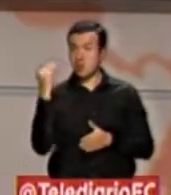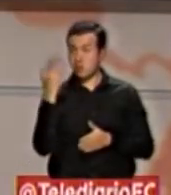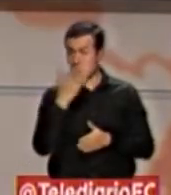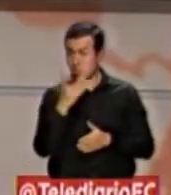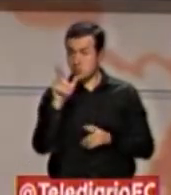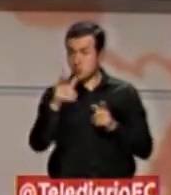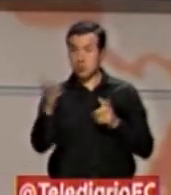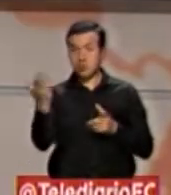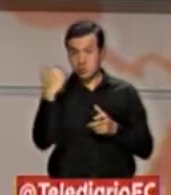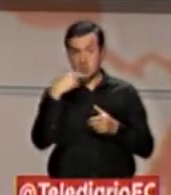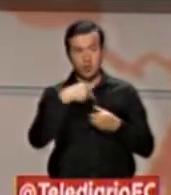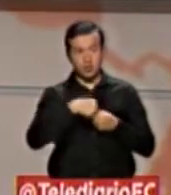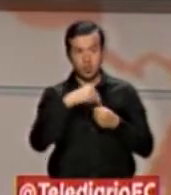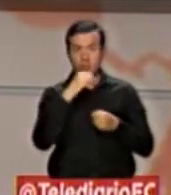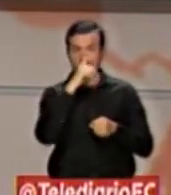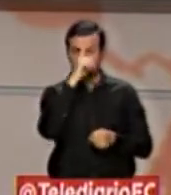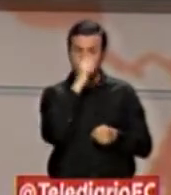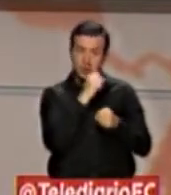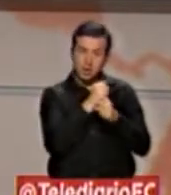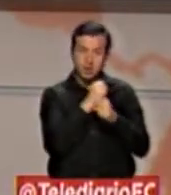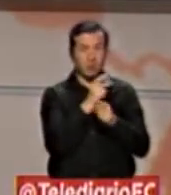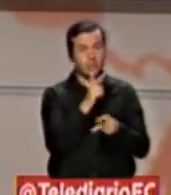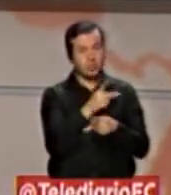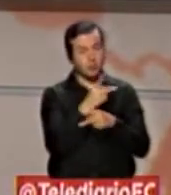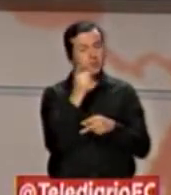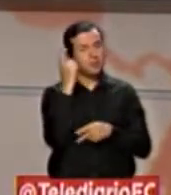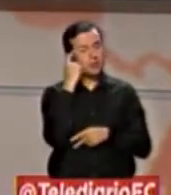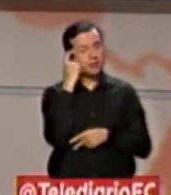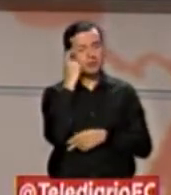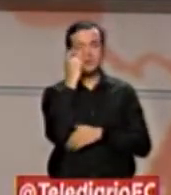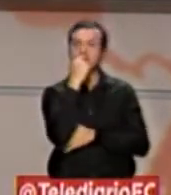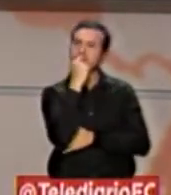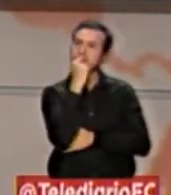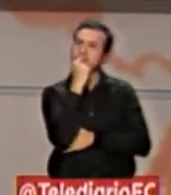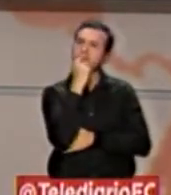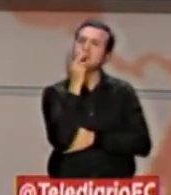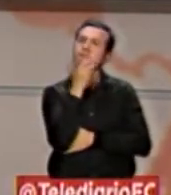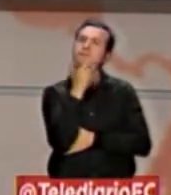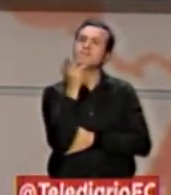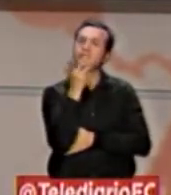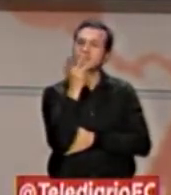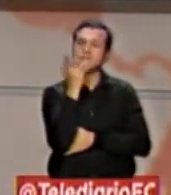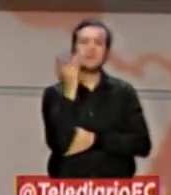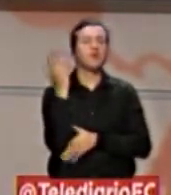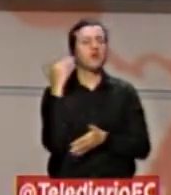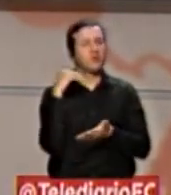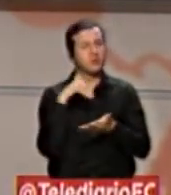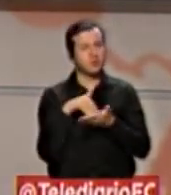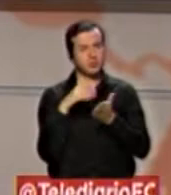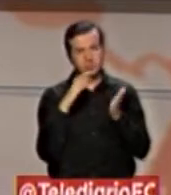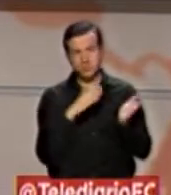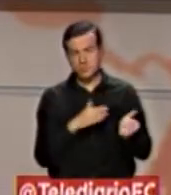los sectores productivos, a los sectores laborales. ¿Por qué no pensar también en retornar